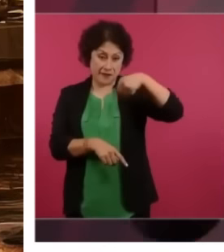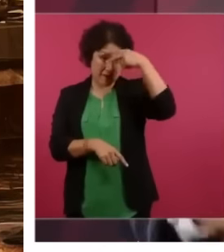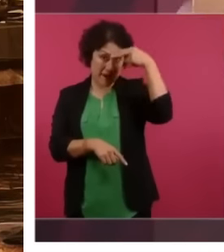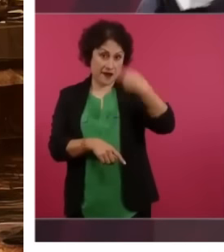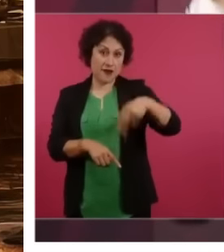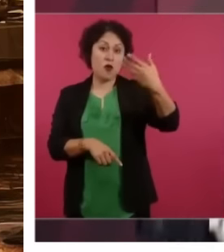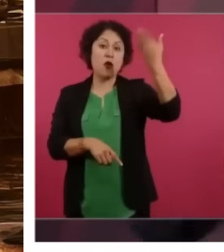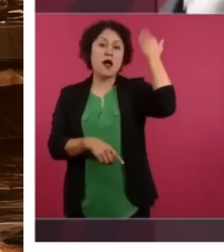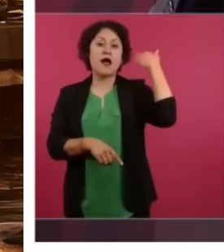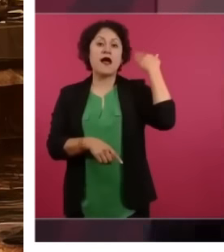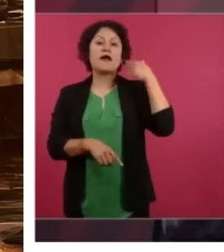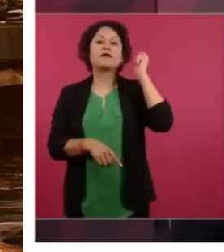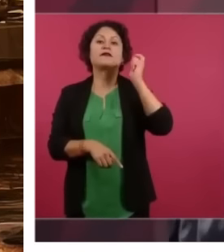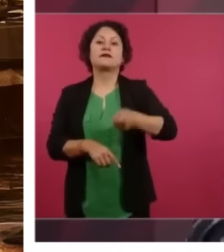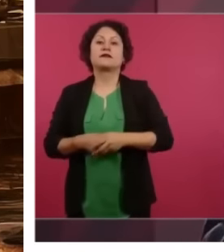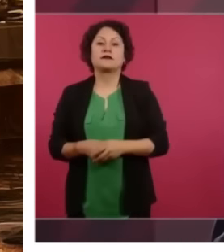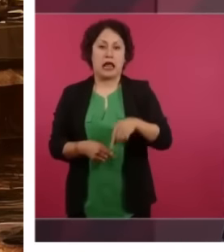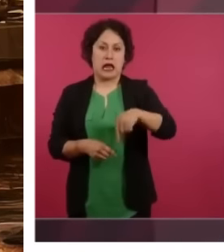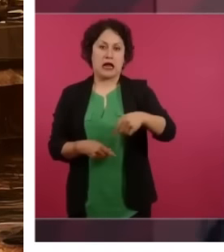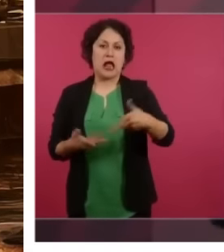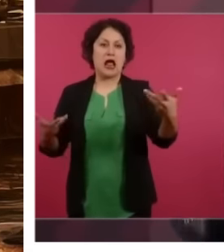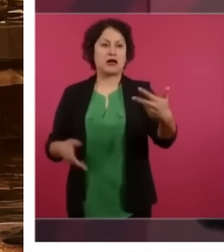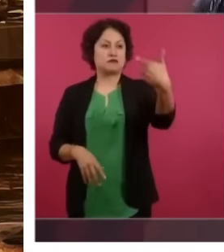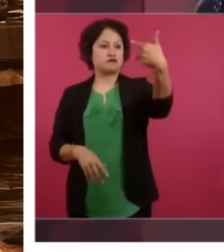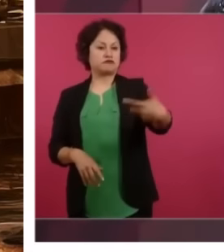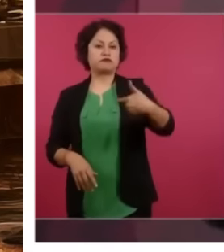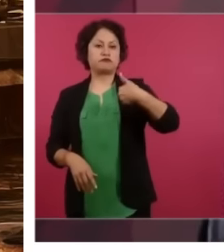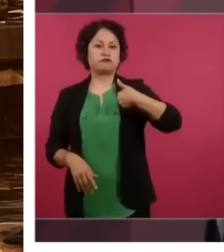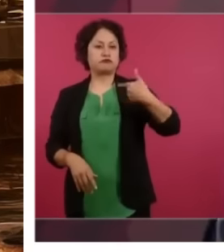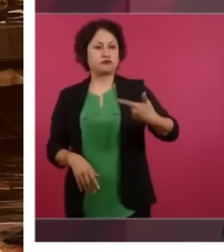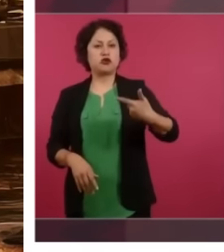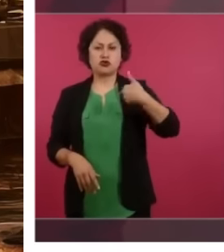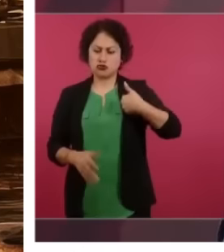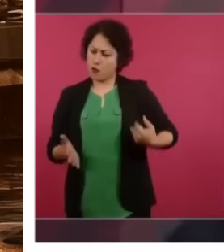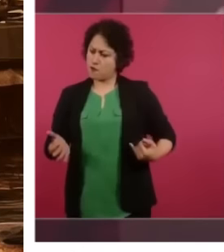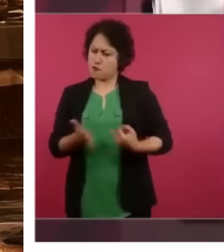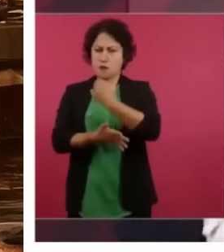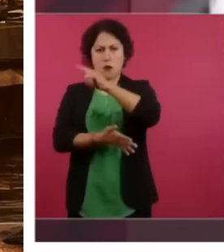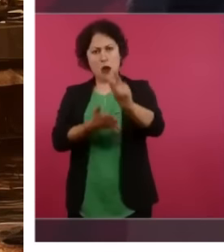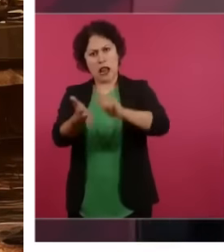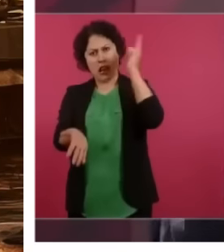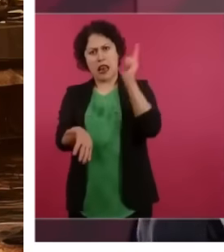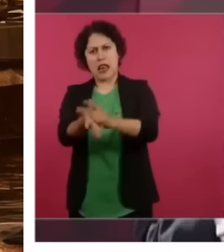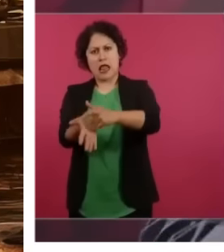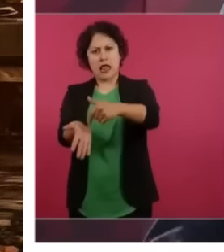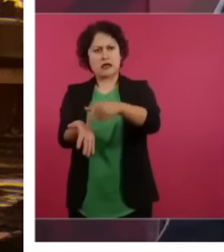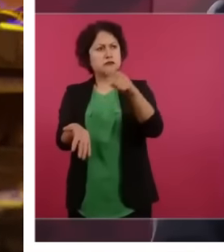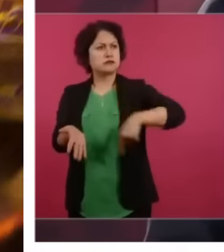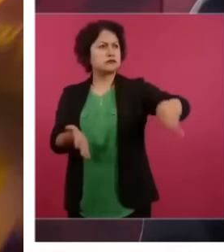no me va a temblar la mano. La ley es la ley. El que la hace, la paga.